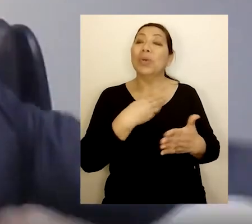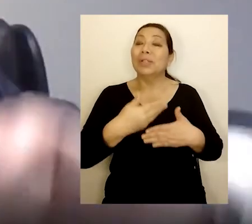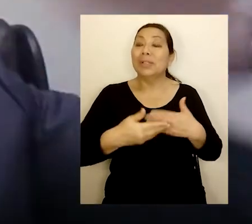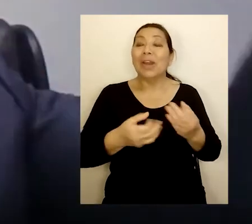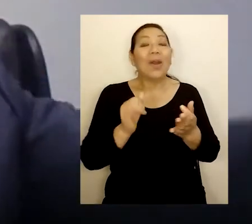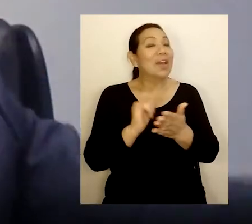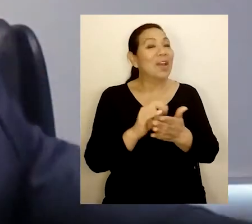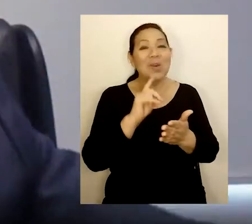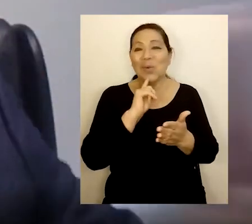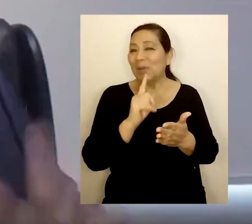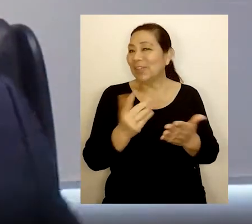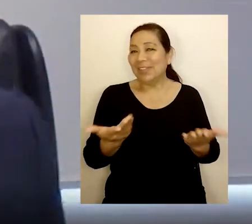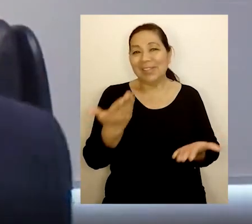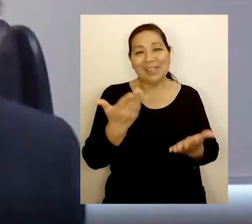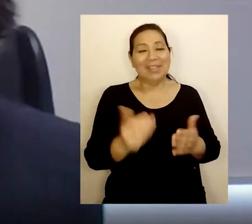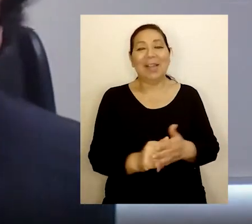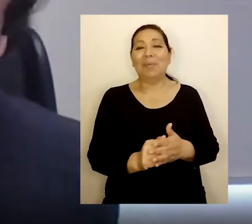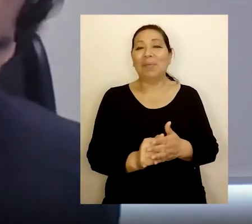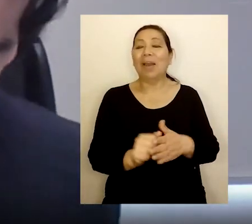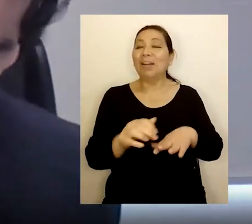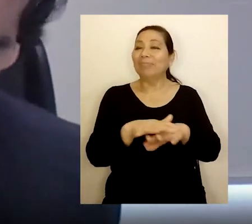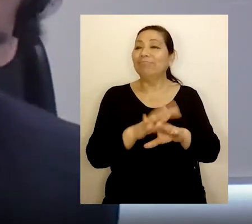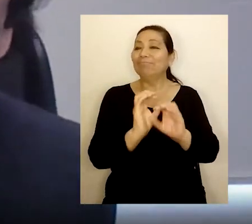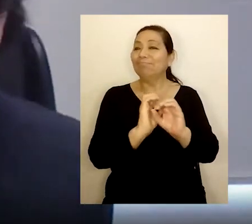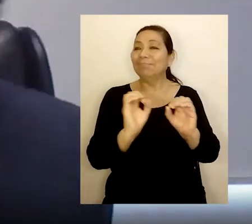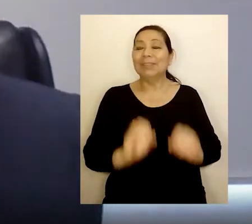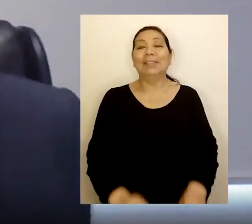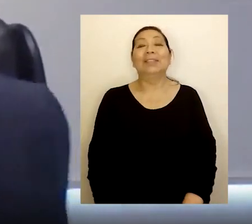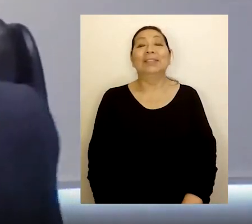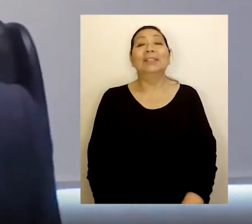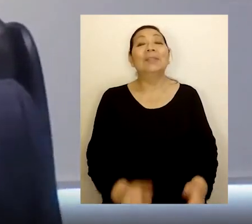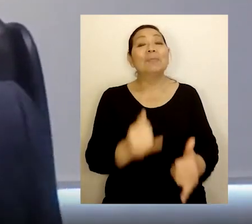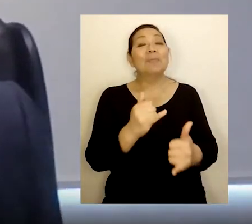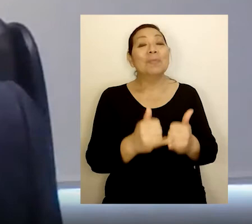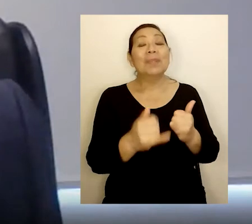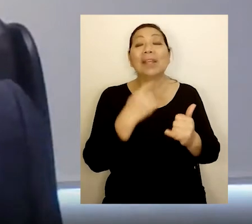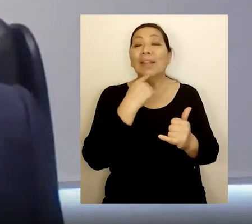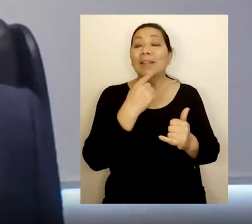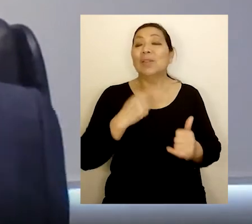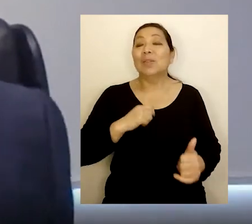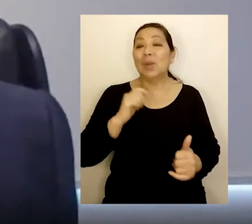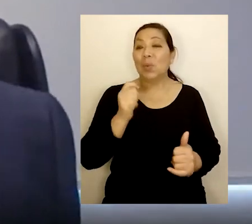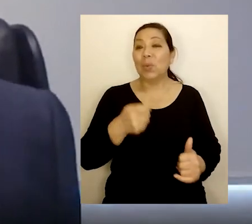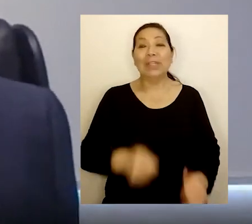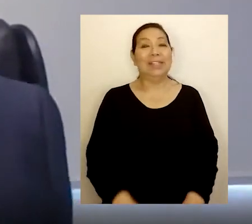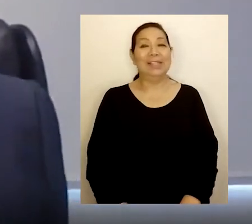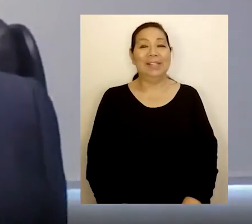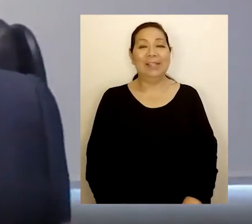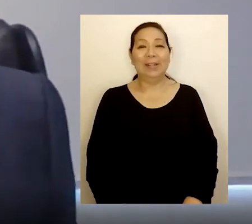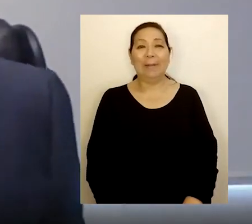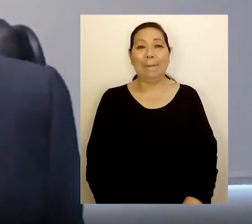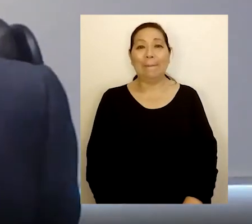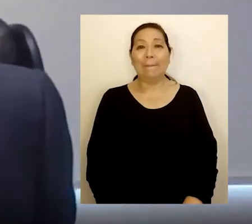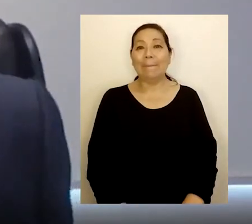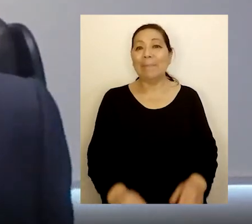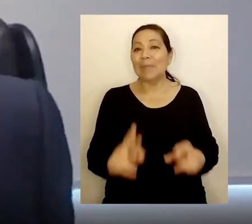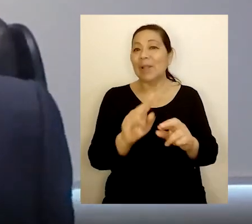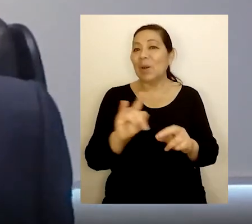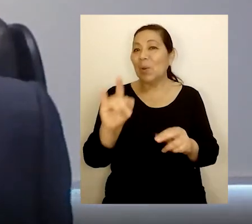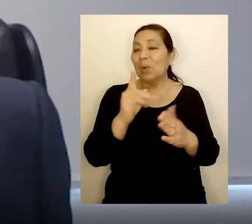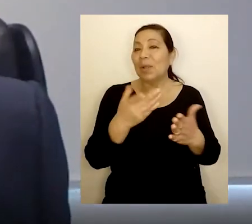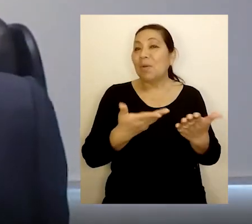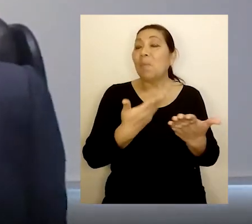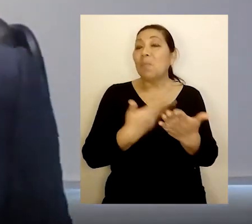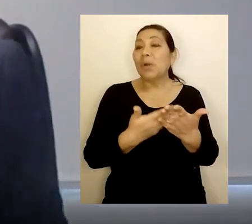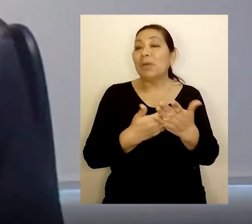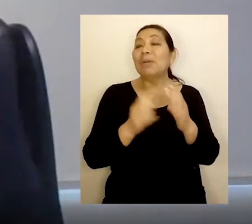proceso judicial que no estaban en el procedimiento administrativo. Y finalmente lo que señala el juez es la utilidad de los